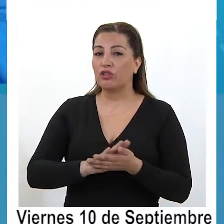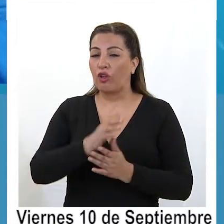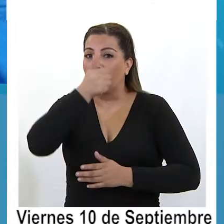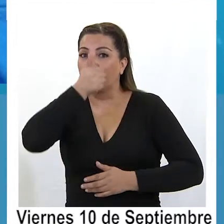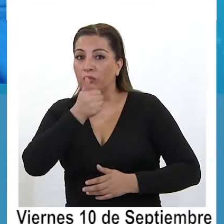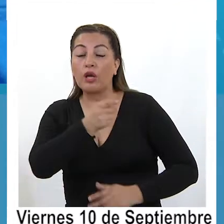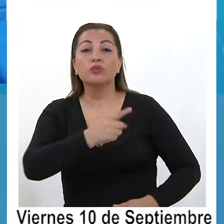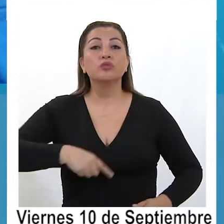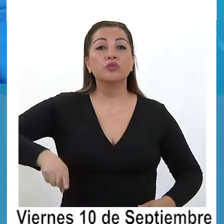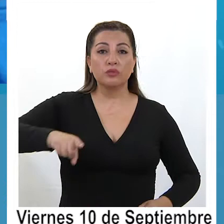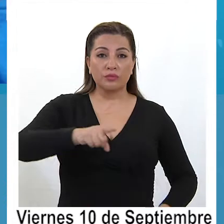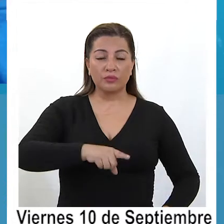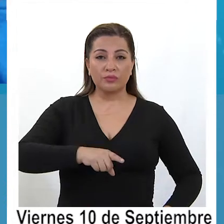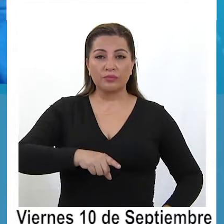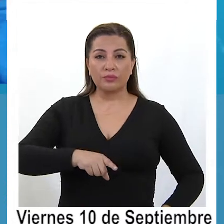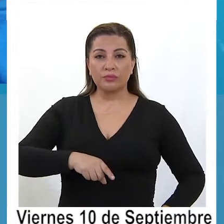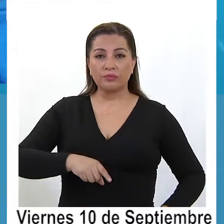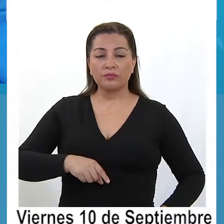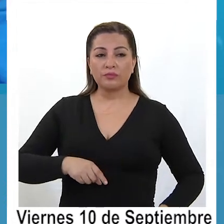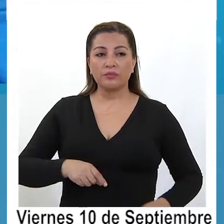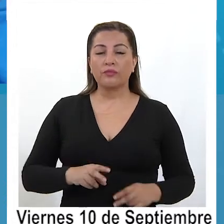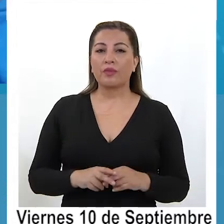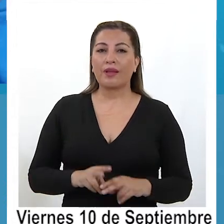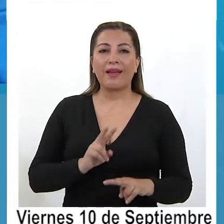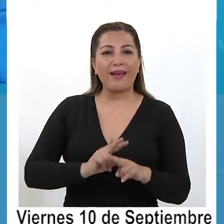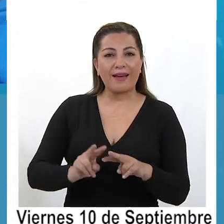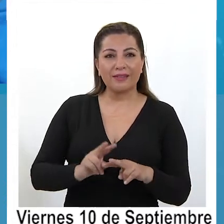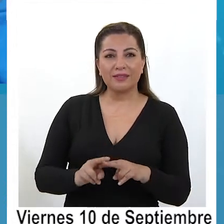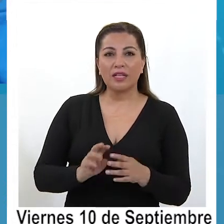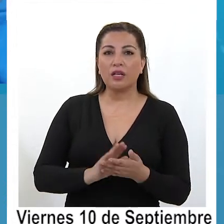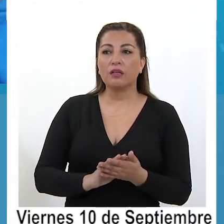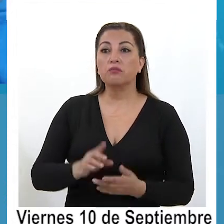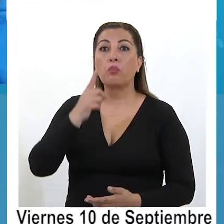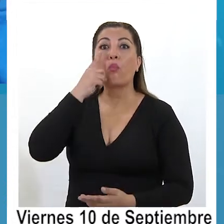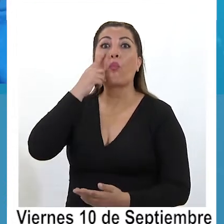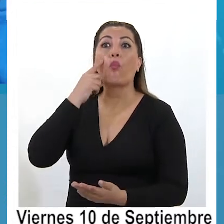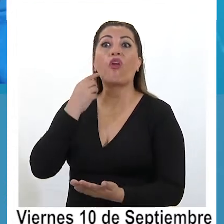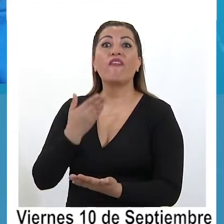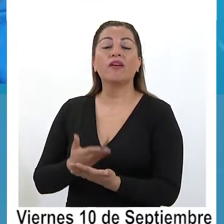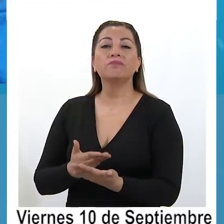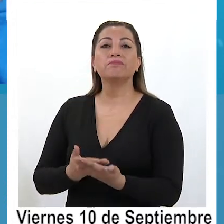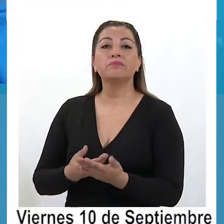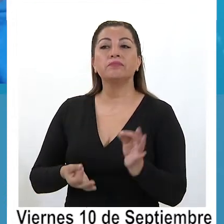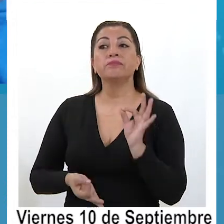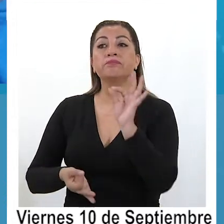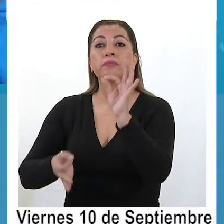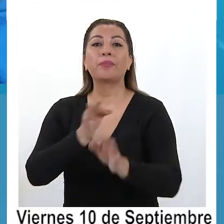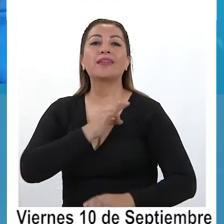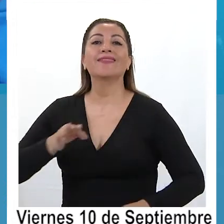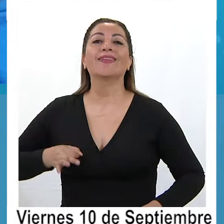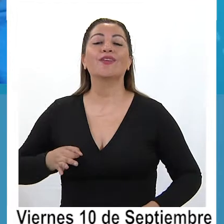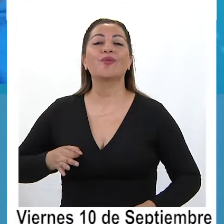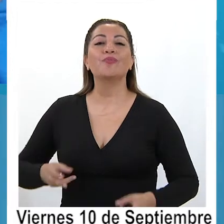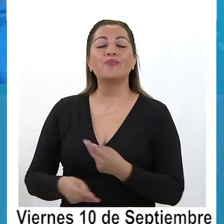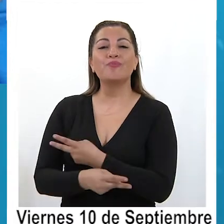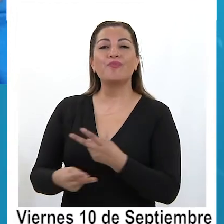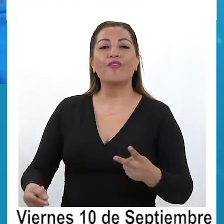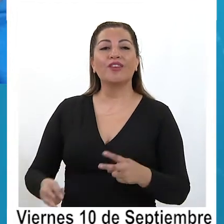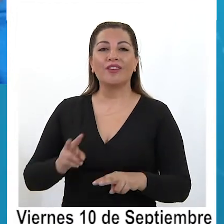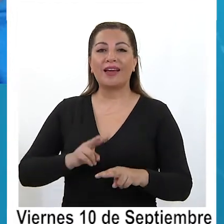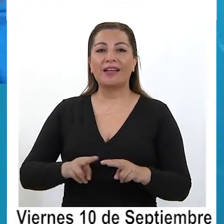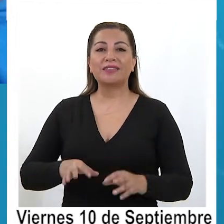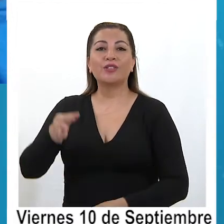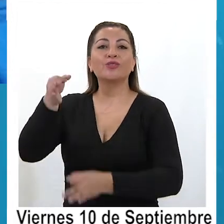por eso que nosotros hemos apostado principalmente a vincular los medios probatorios necesarios para que el Ministerio Público pueda formalizar finalmente por este